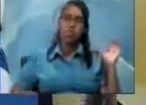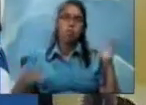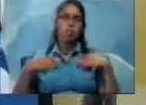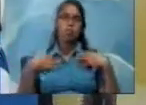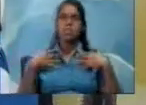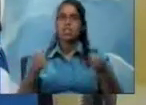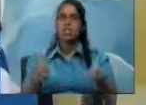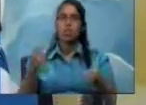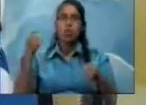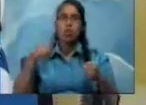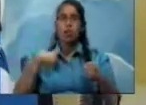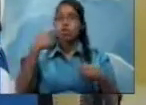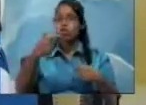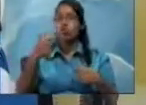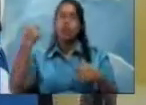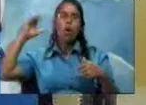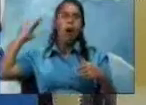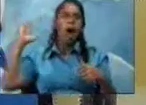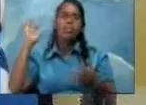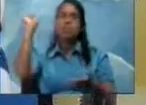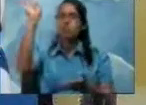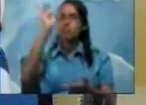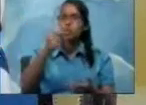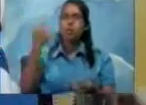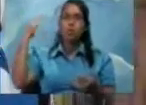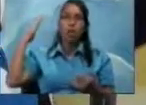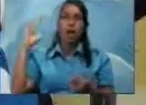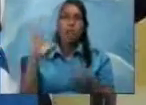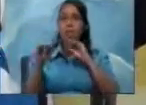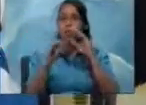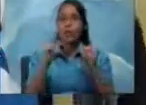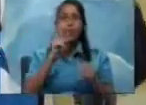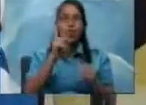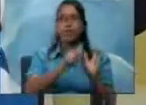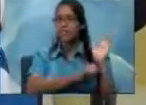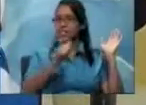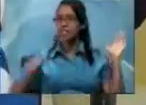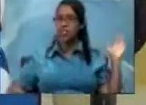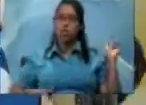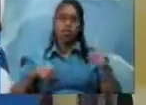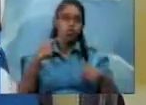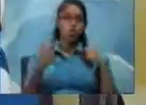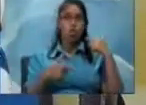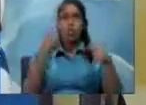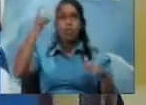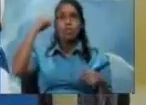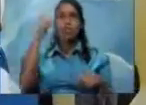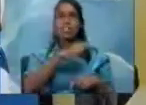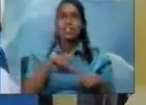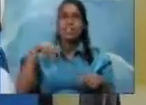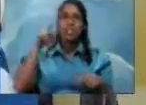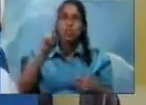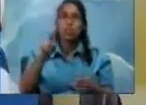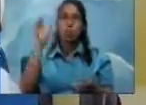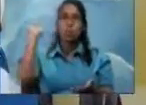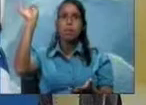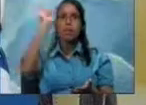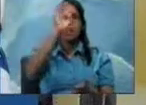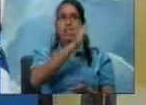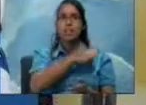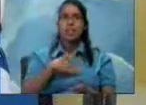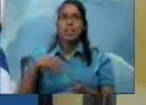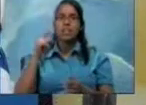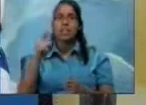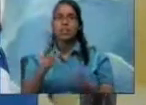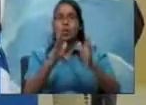gozaba cuando yo predicaba cuando yo hablaba No el señor todos los días quiere que usted predique todos los días quiere que